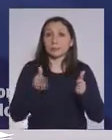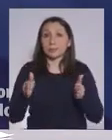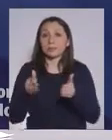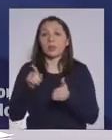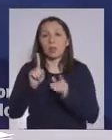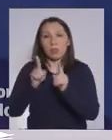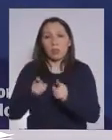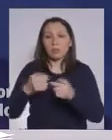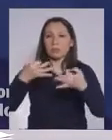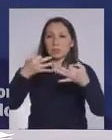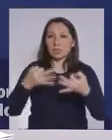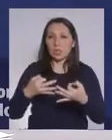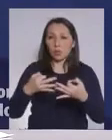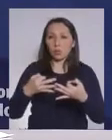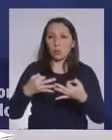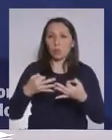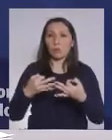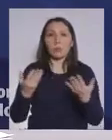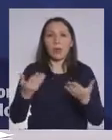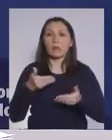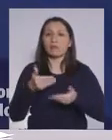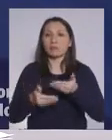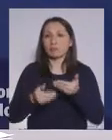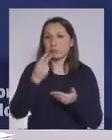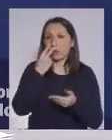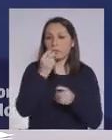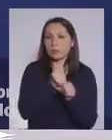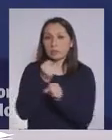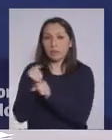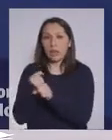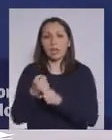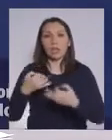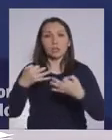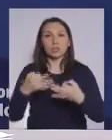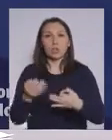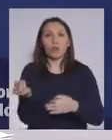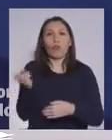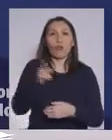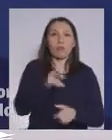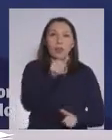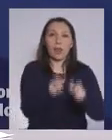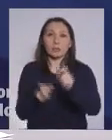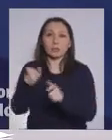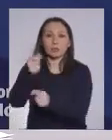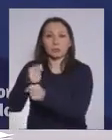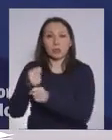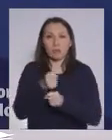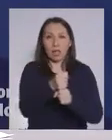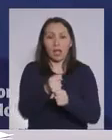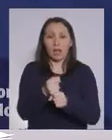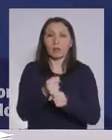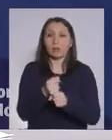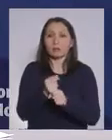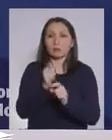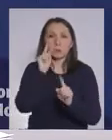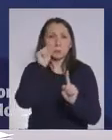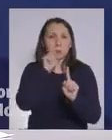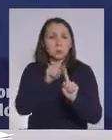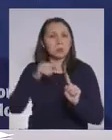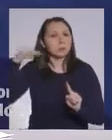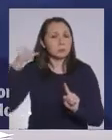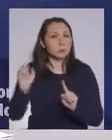de seguridad para el desempeño laboral seguro de los trabajadores son nuestra prioridad